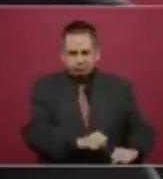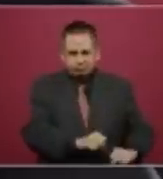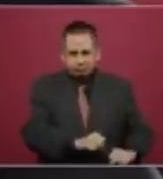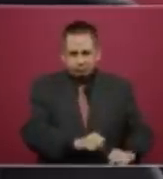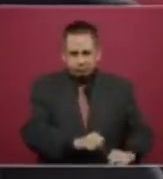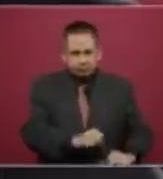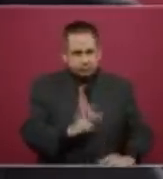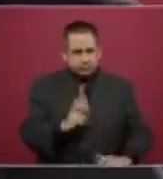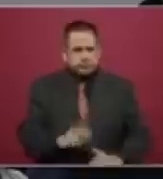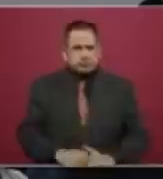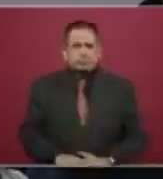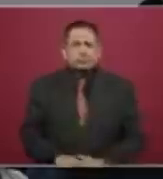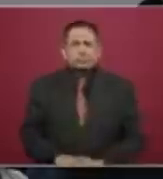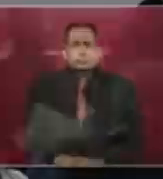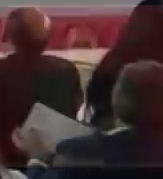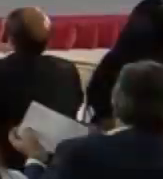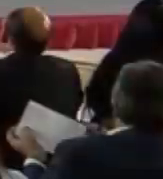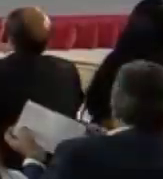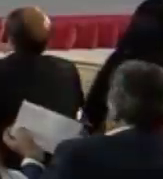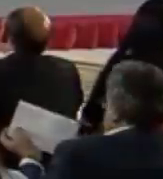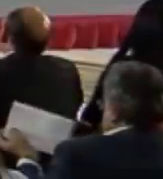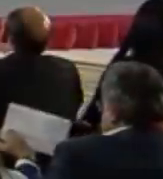conquista.